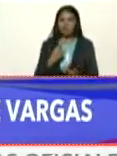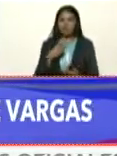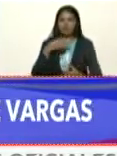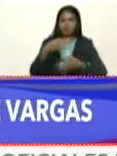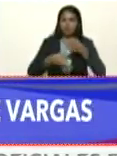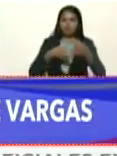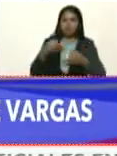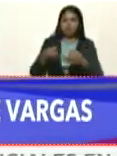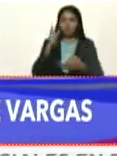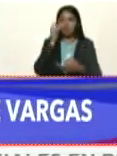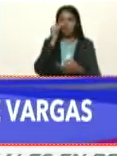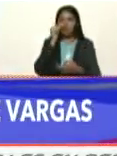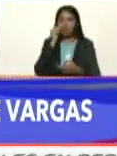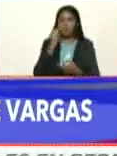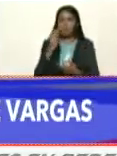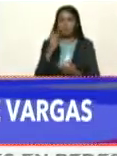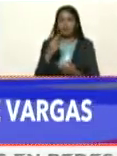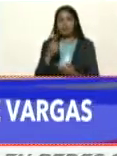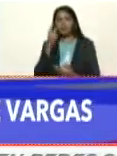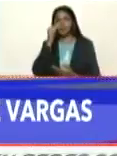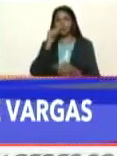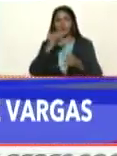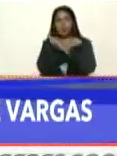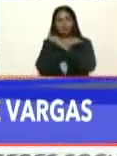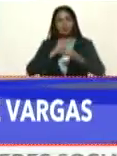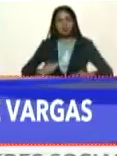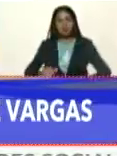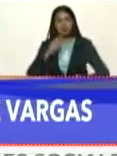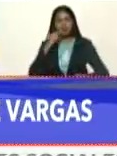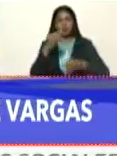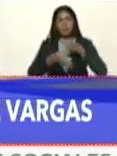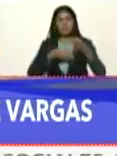general Rodríguez Cabello, comandante general del ejército,